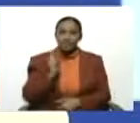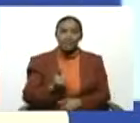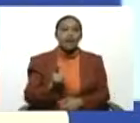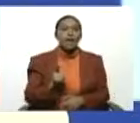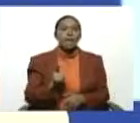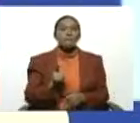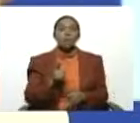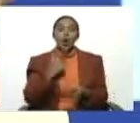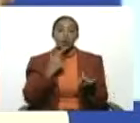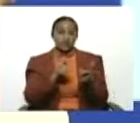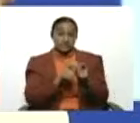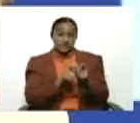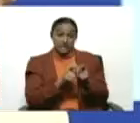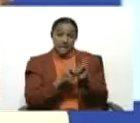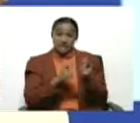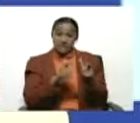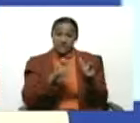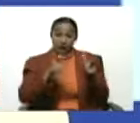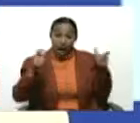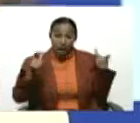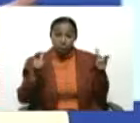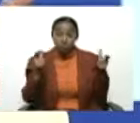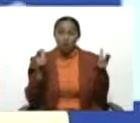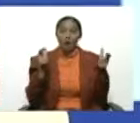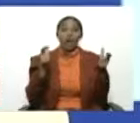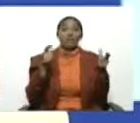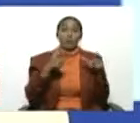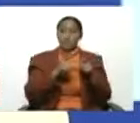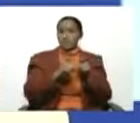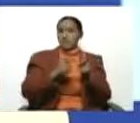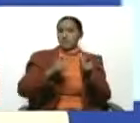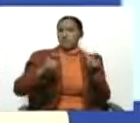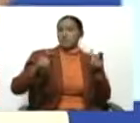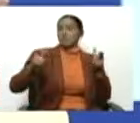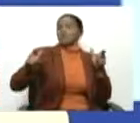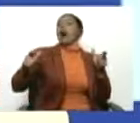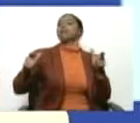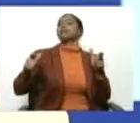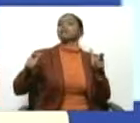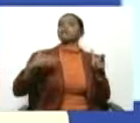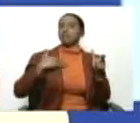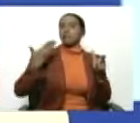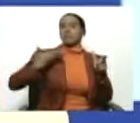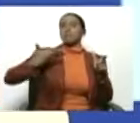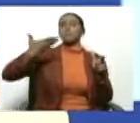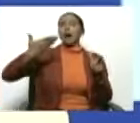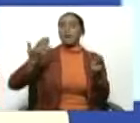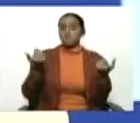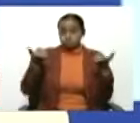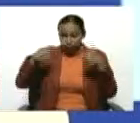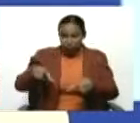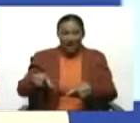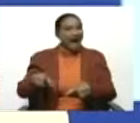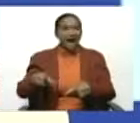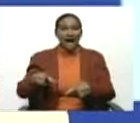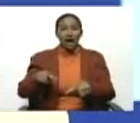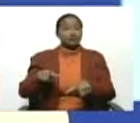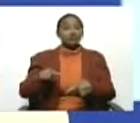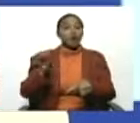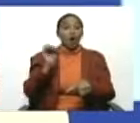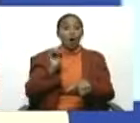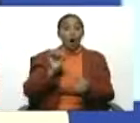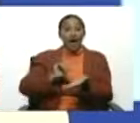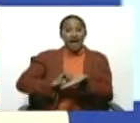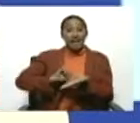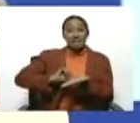alto crecimiento es fácil entonces que haya sobrecalentamiento y cuando hay sobrecalentamiento e inflación entonces hay esto